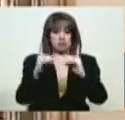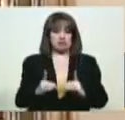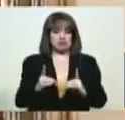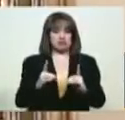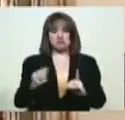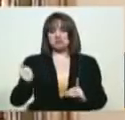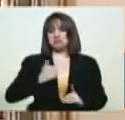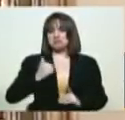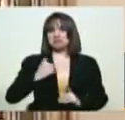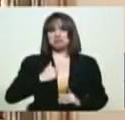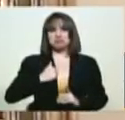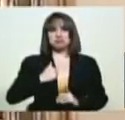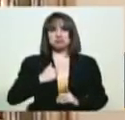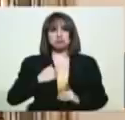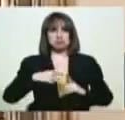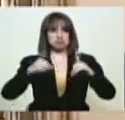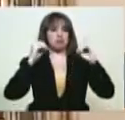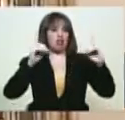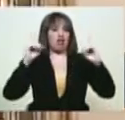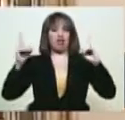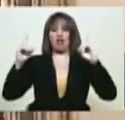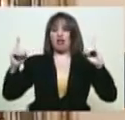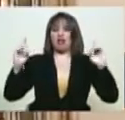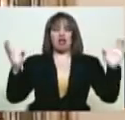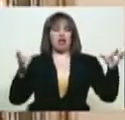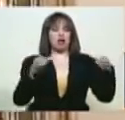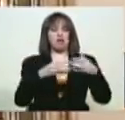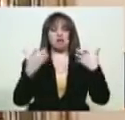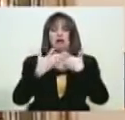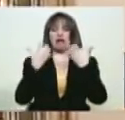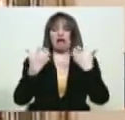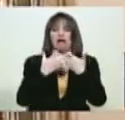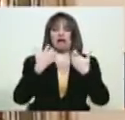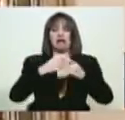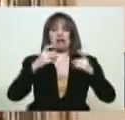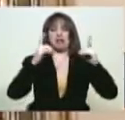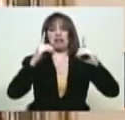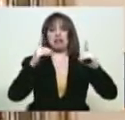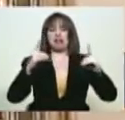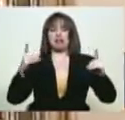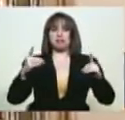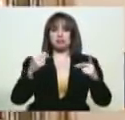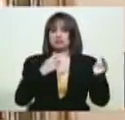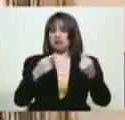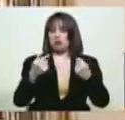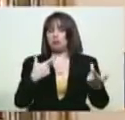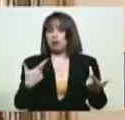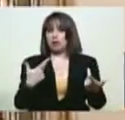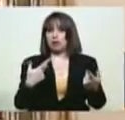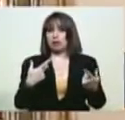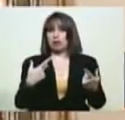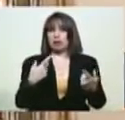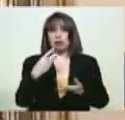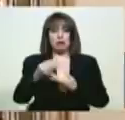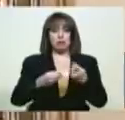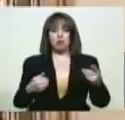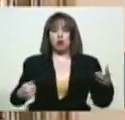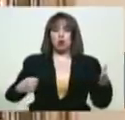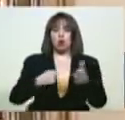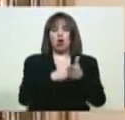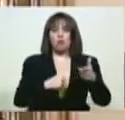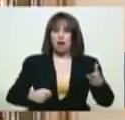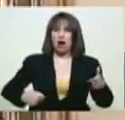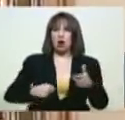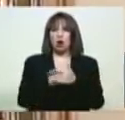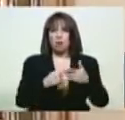toman desde los comandos de la guerra criminal, la guerra económica, para tratar de golpear